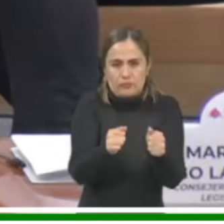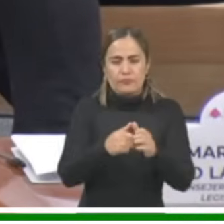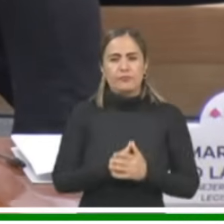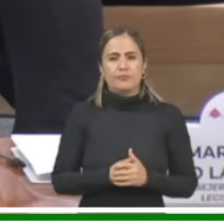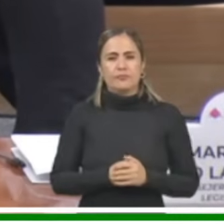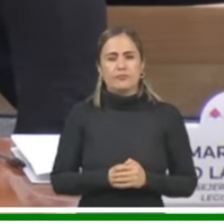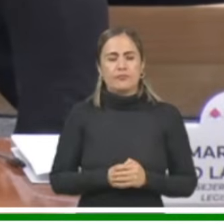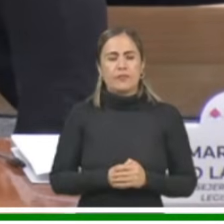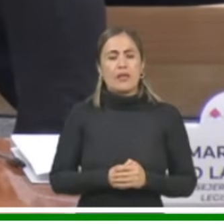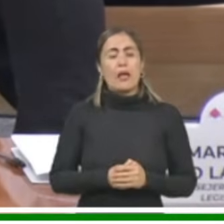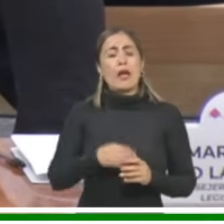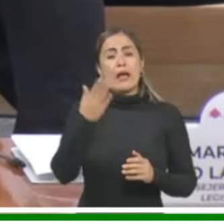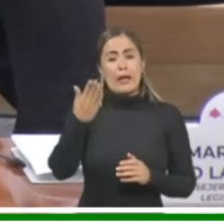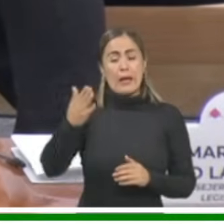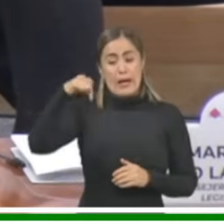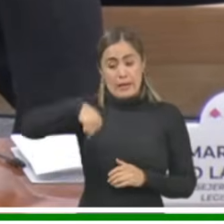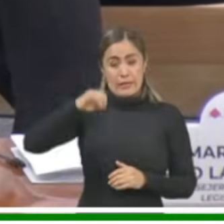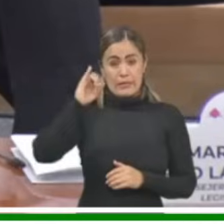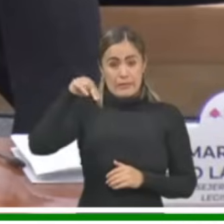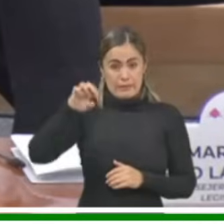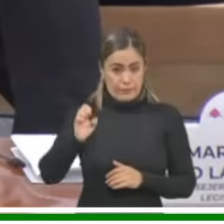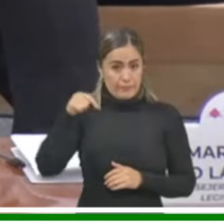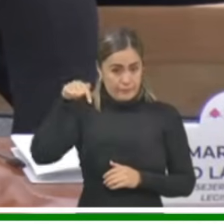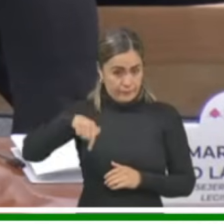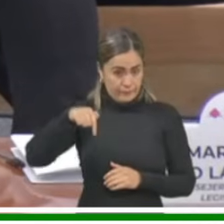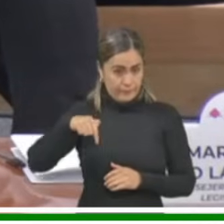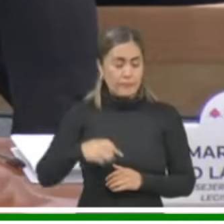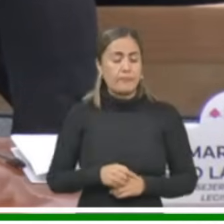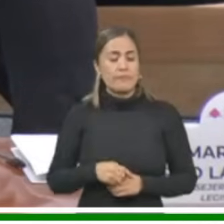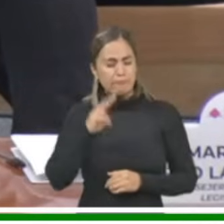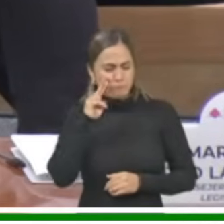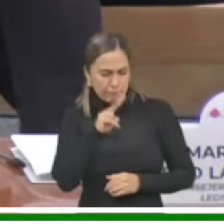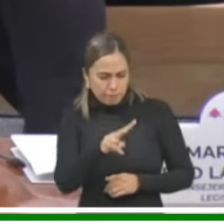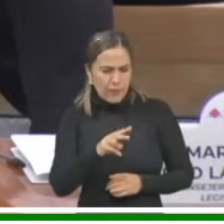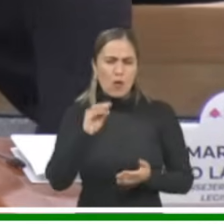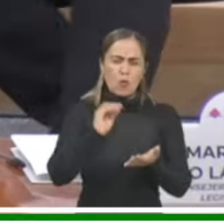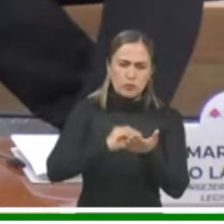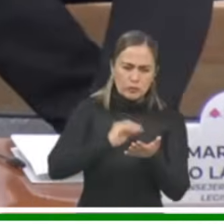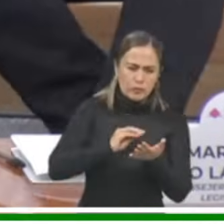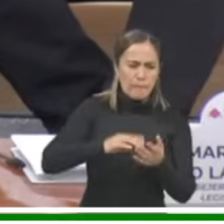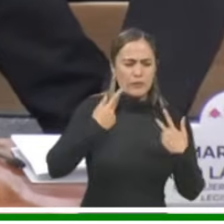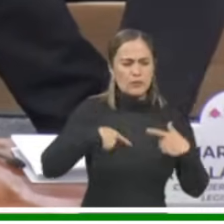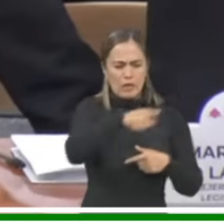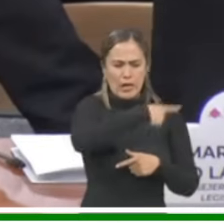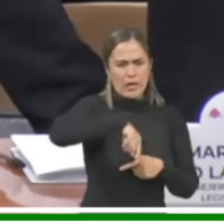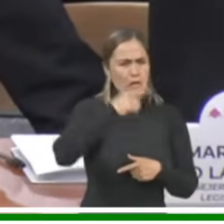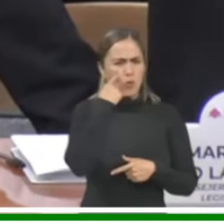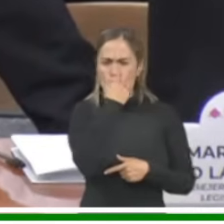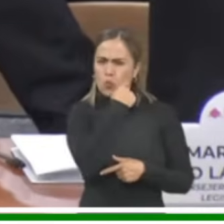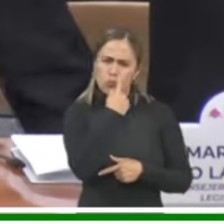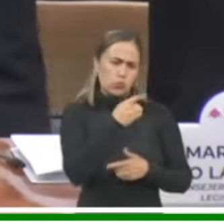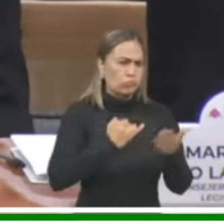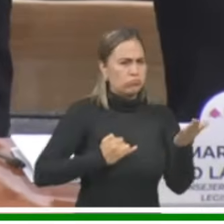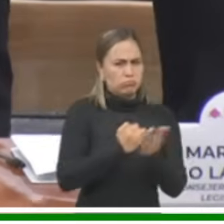por parte de esta autoridad electoral, ello en razón de que se debe privilegiar la conservación de la integridad electoral a partir de la actuación de los